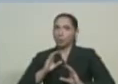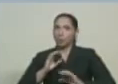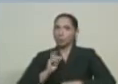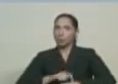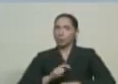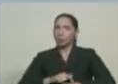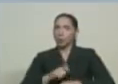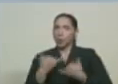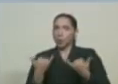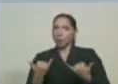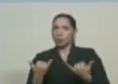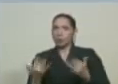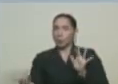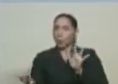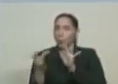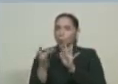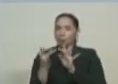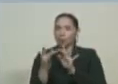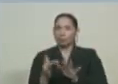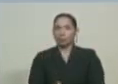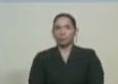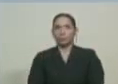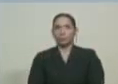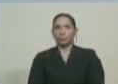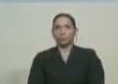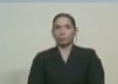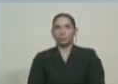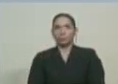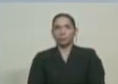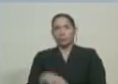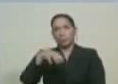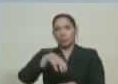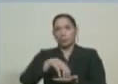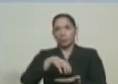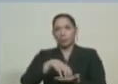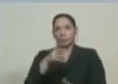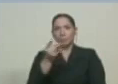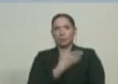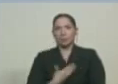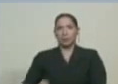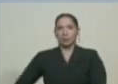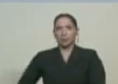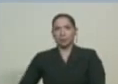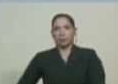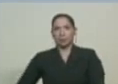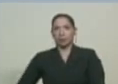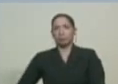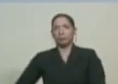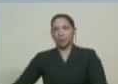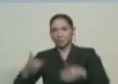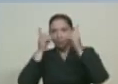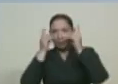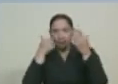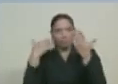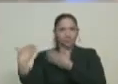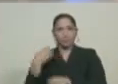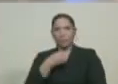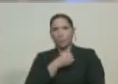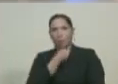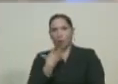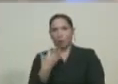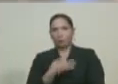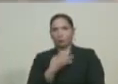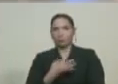Ahora nos vamos en vivo y directo con nuestra compañera Graia Casela en la sede de la Vicepresidencia Ejecutiva de la República. Graia, feliz tarde. Adelante.